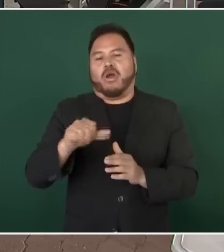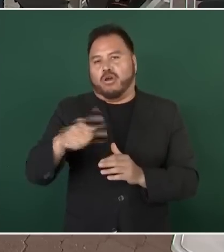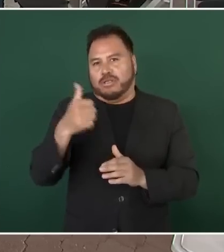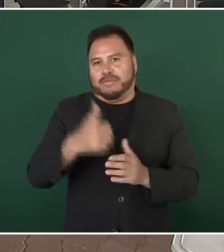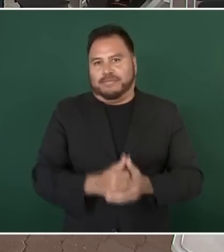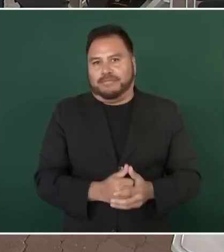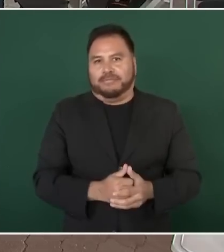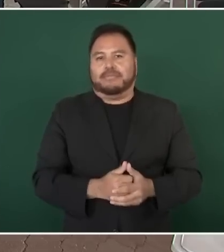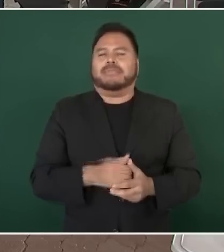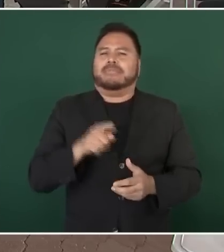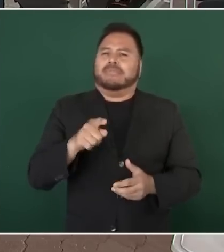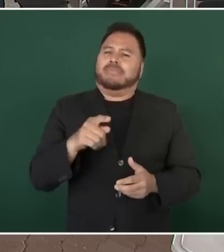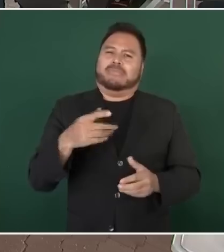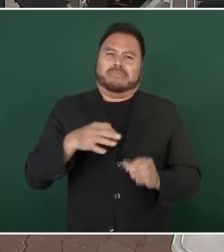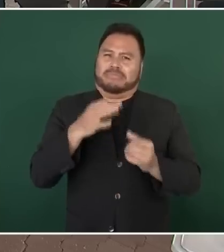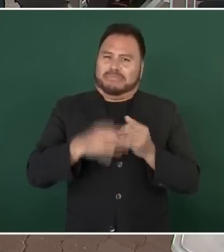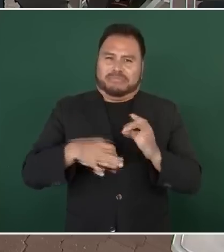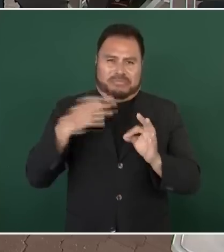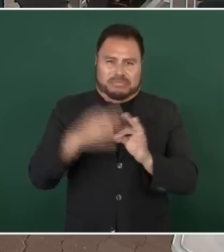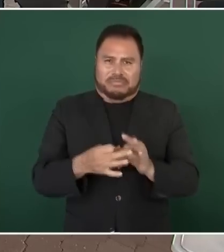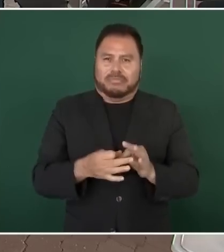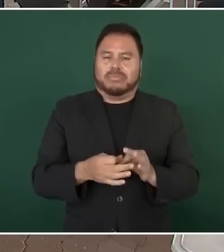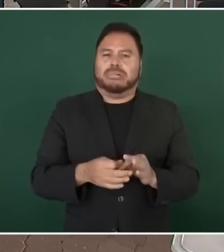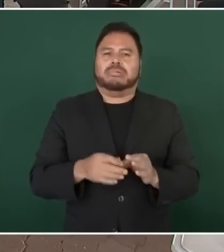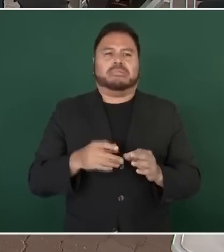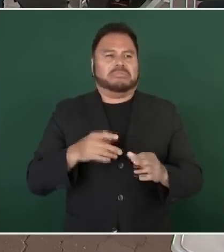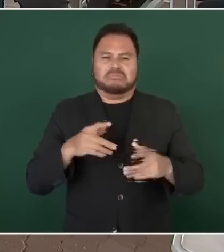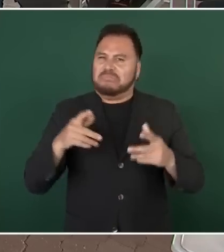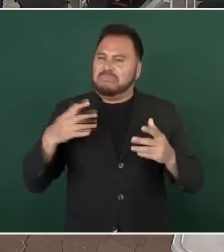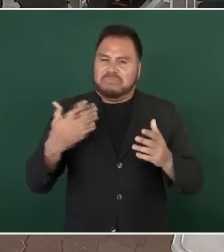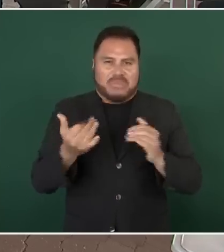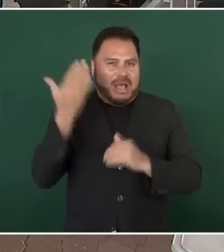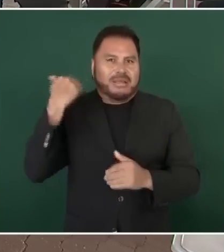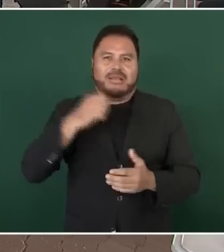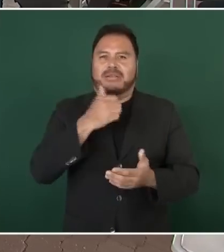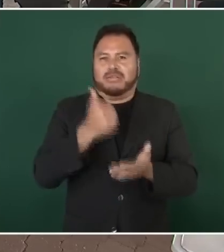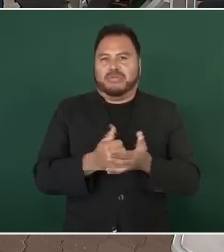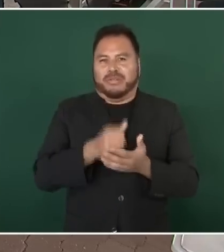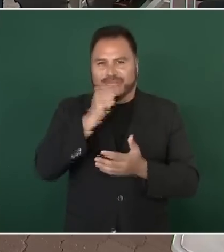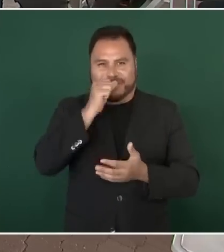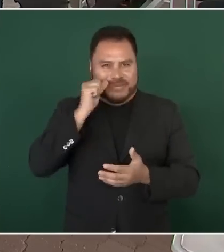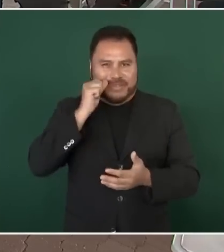Una batalla nada más, importante, la de Ciudad Juárez.